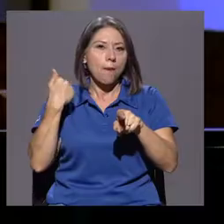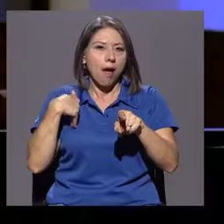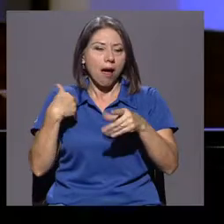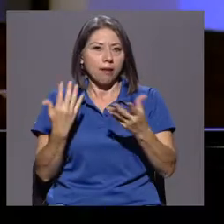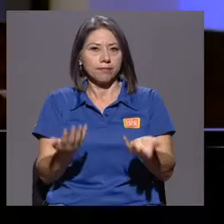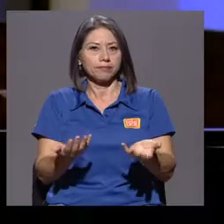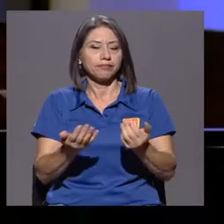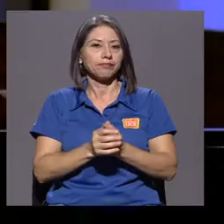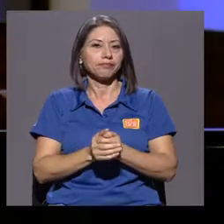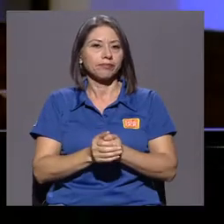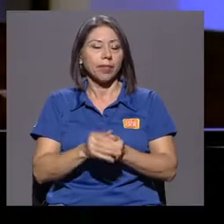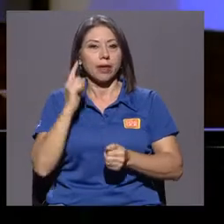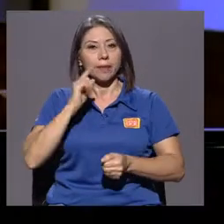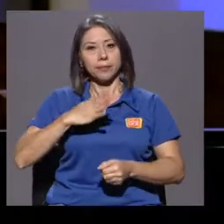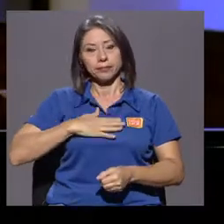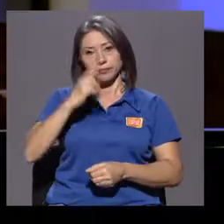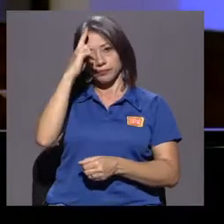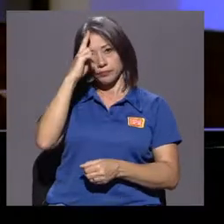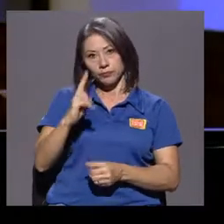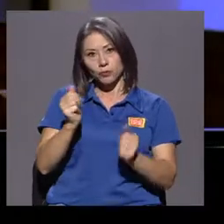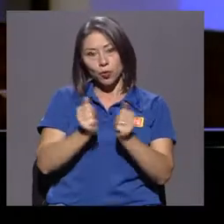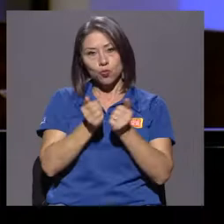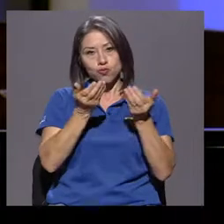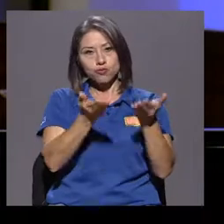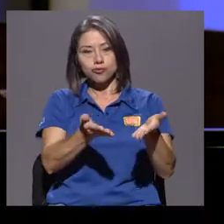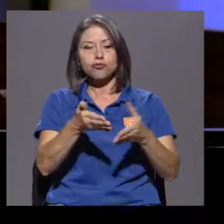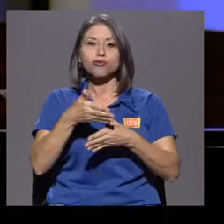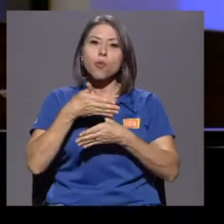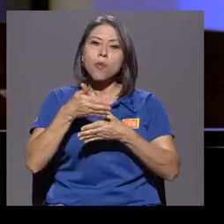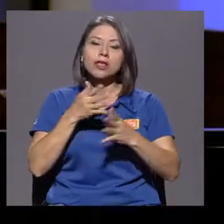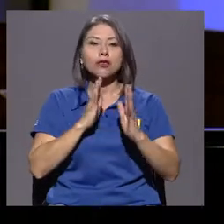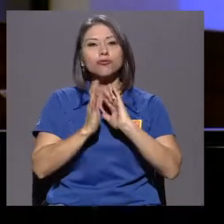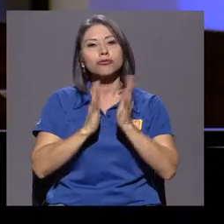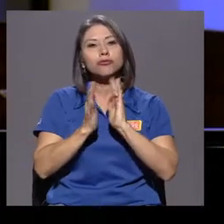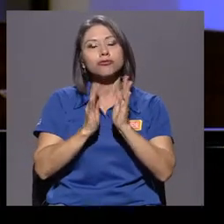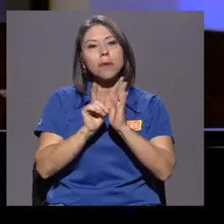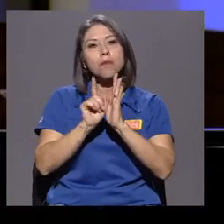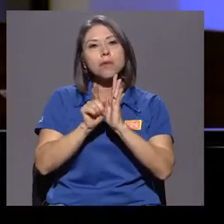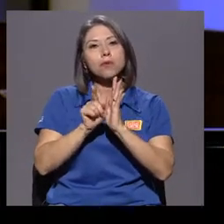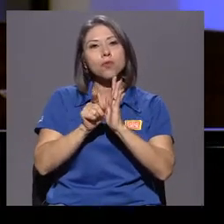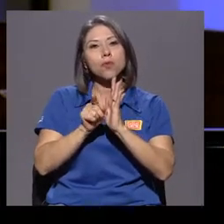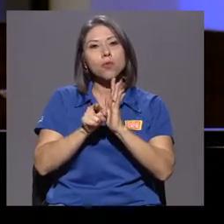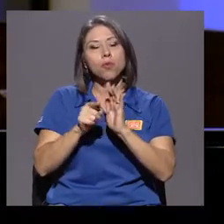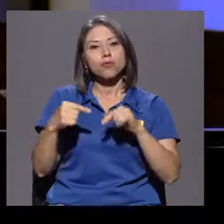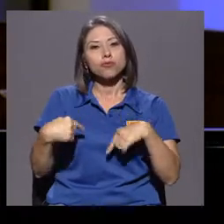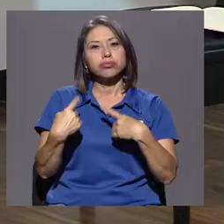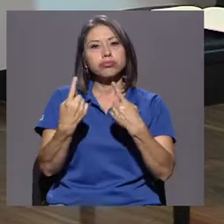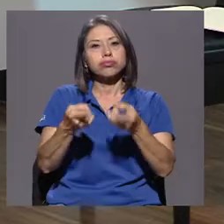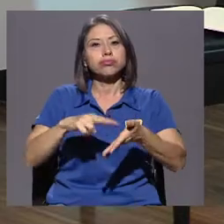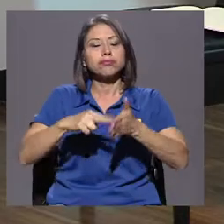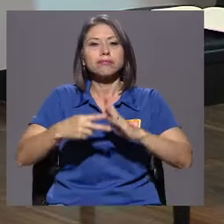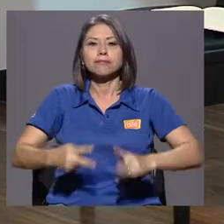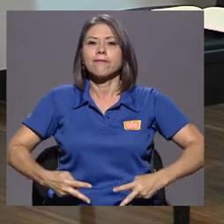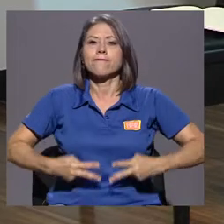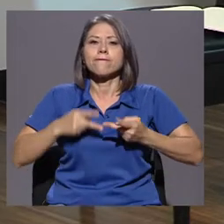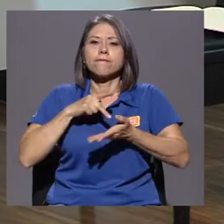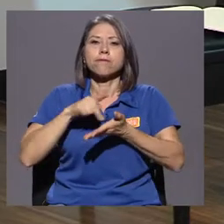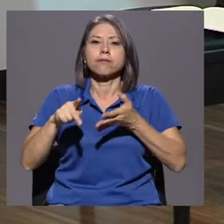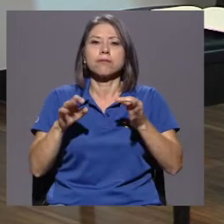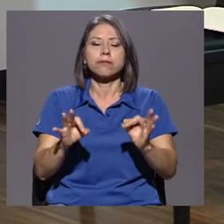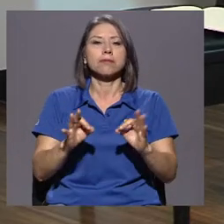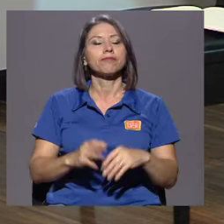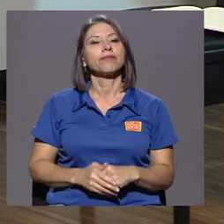y para mí es un honor estar con vos compartiendo estos estos minutos que son vida vida pura verdad